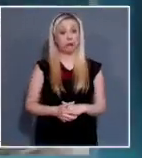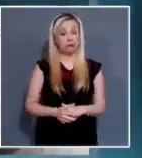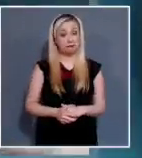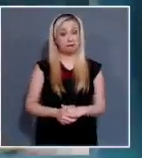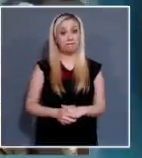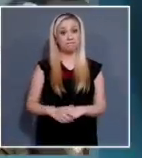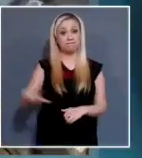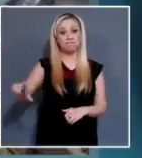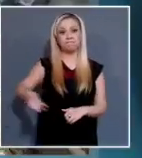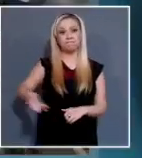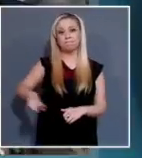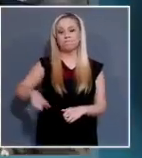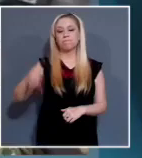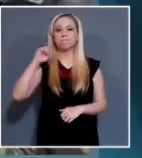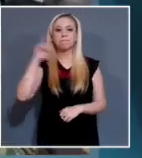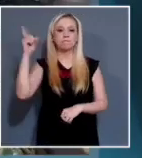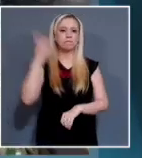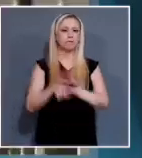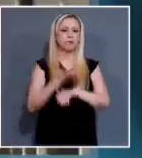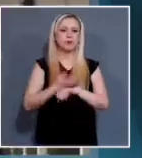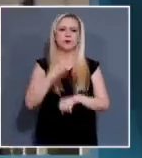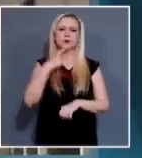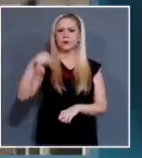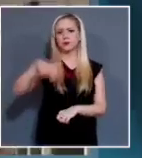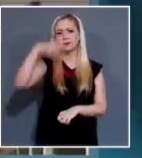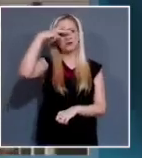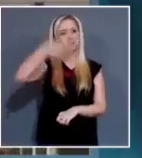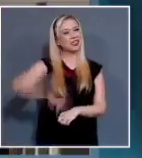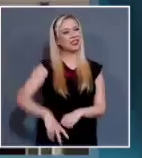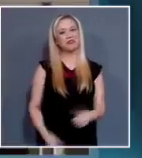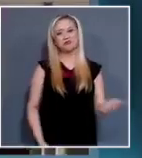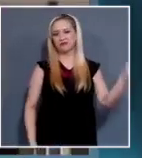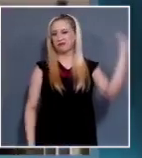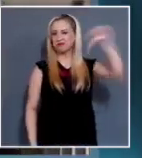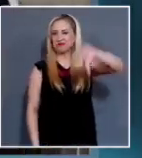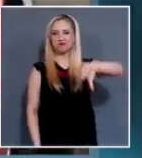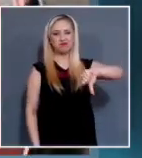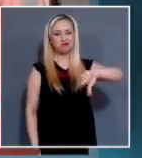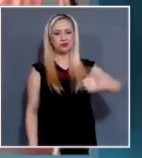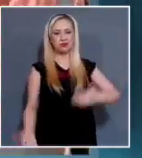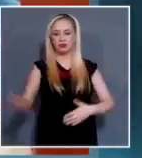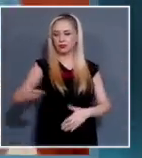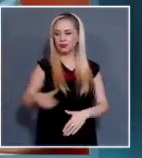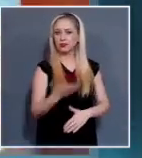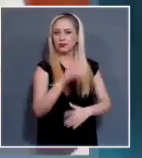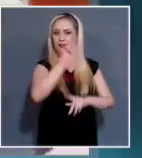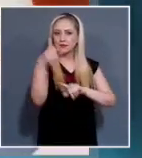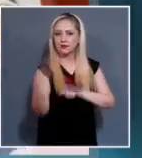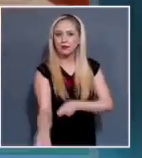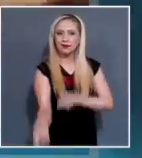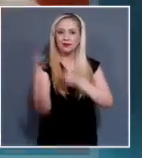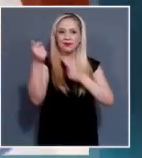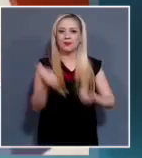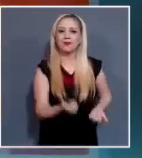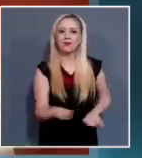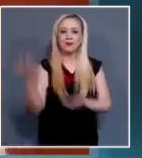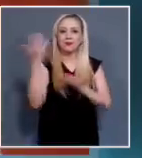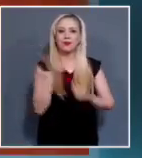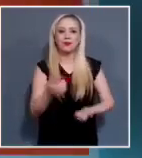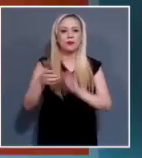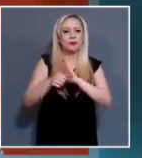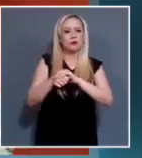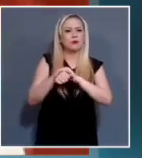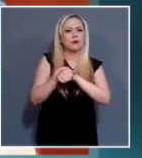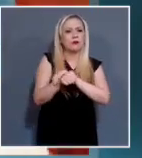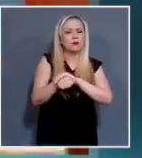estadounidense determinó que México ha fallado en detener la pesca ilegal y exportación comercial de totoaba, impactando